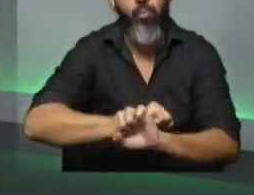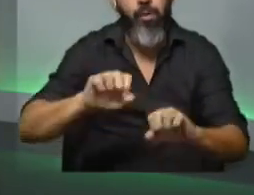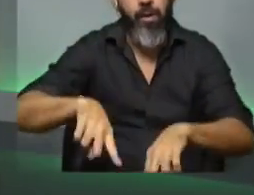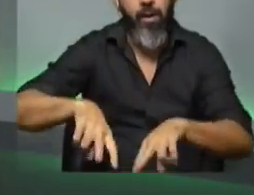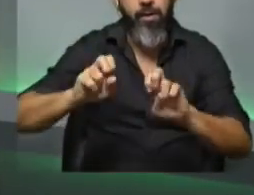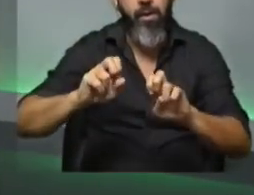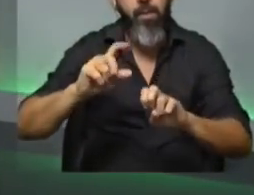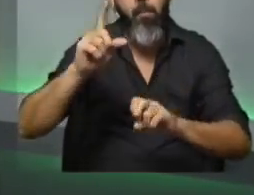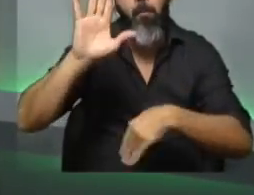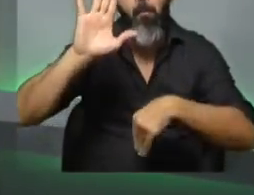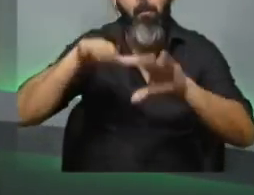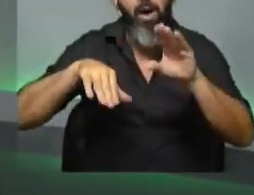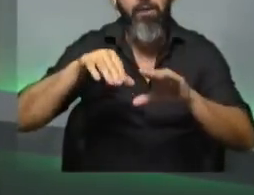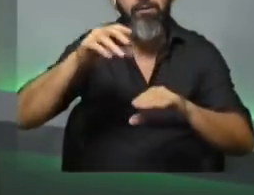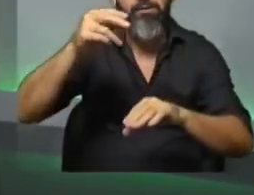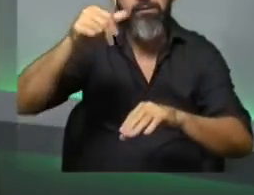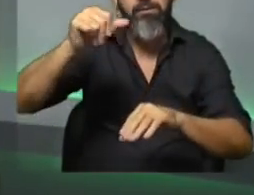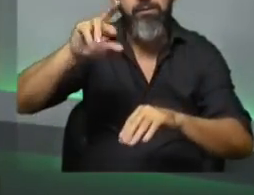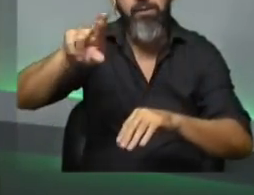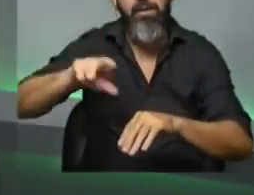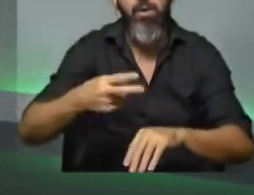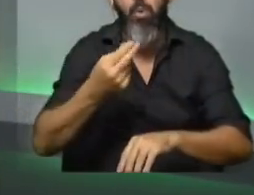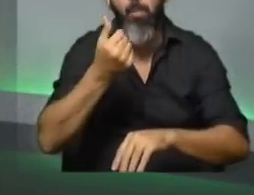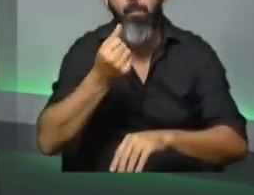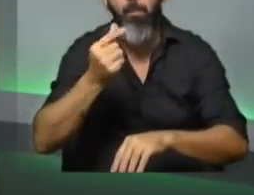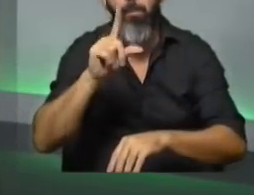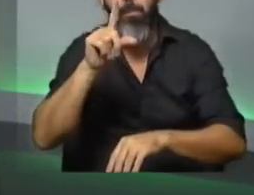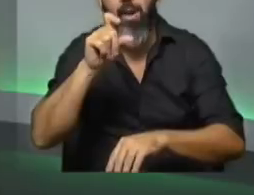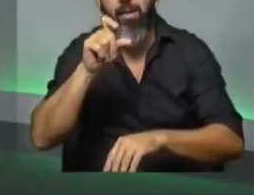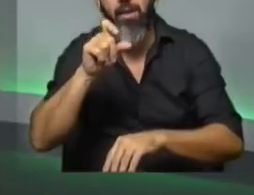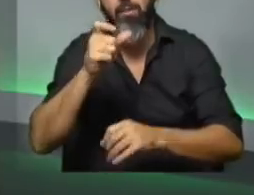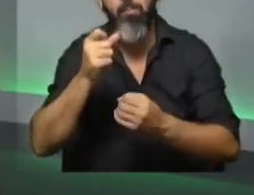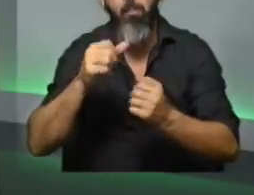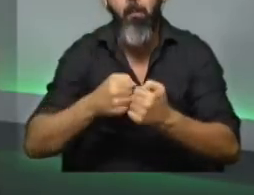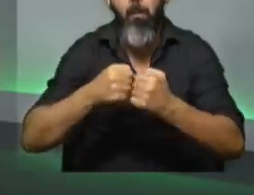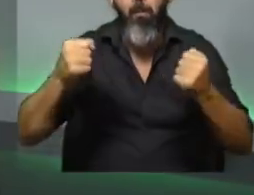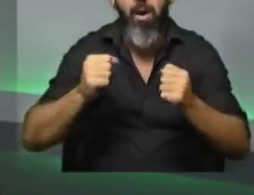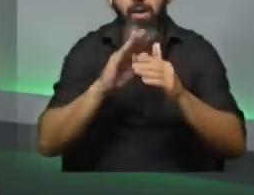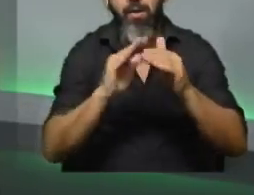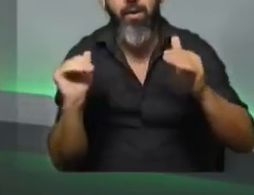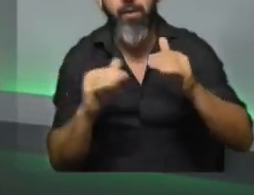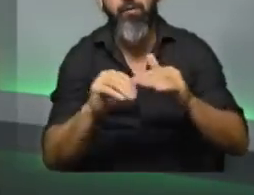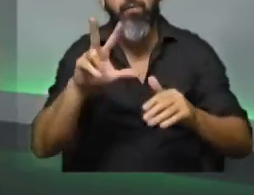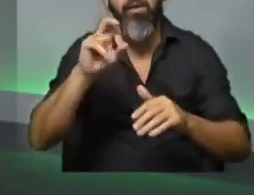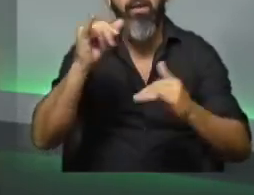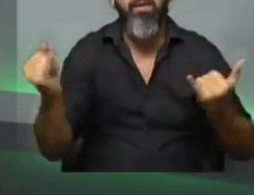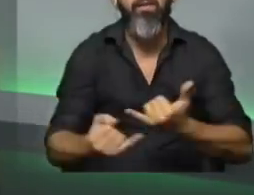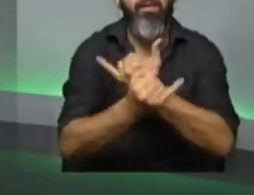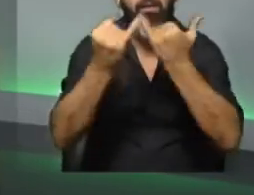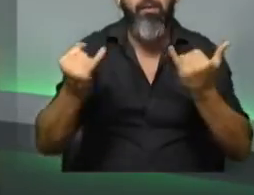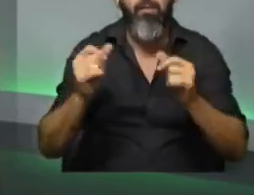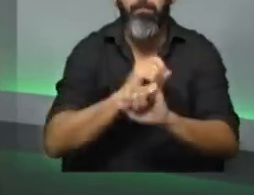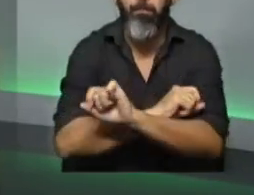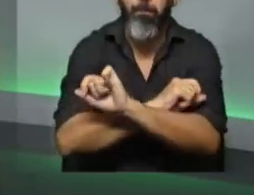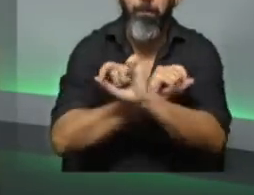mezclar mayor cantidad de agua del río de la plata para abastecimiento con el fin de prolongar las reservas por 30 días Lo que va